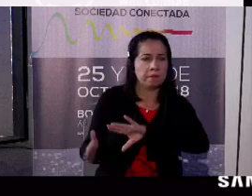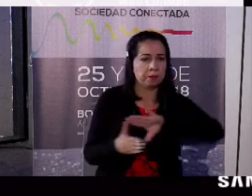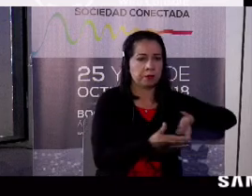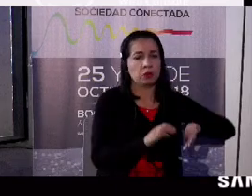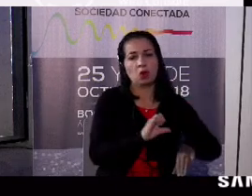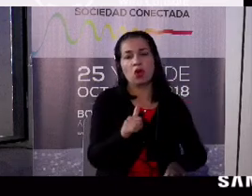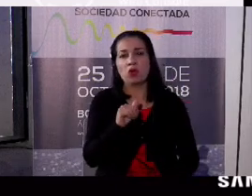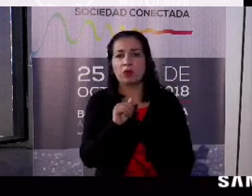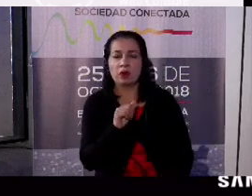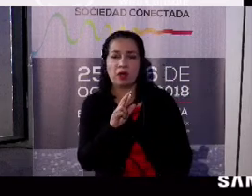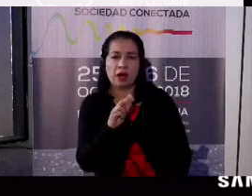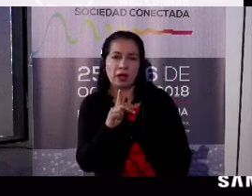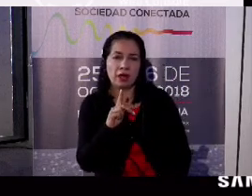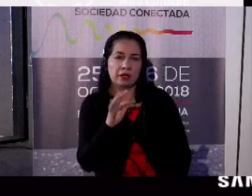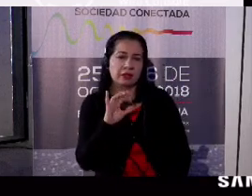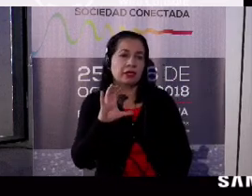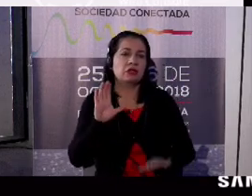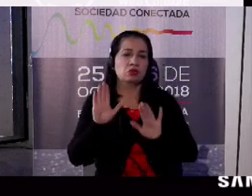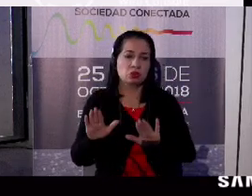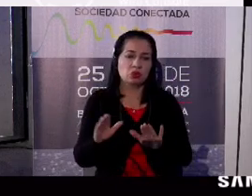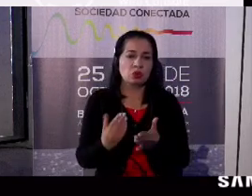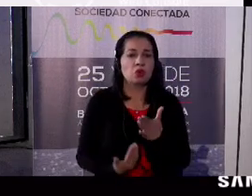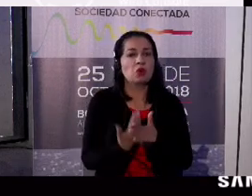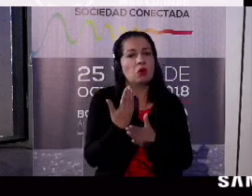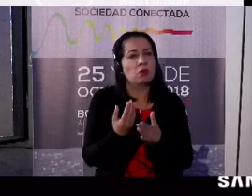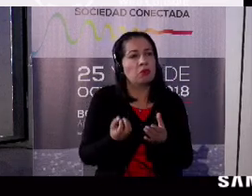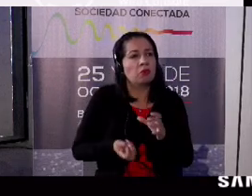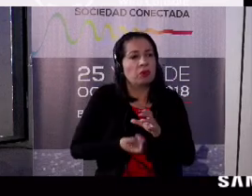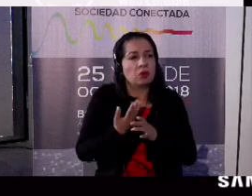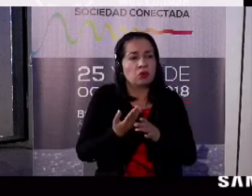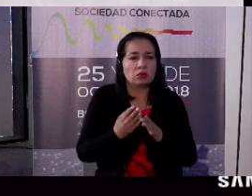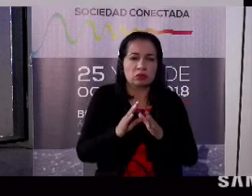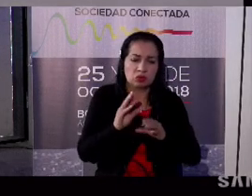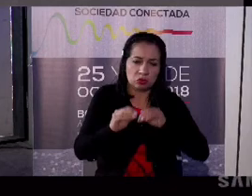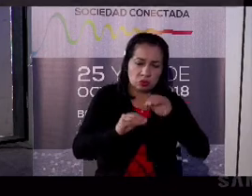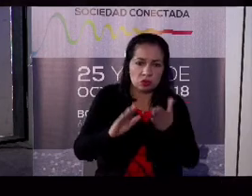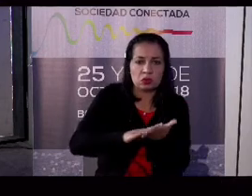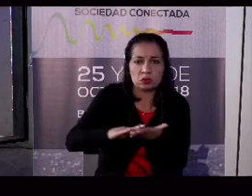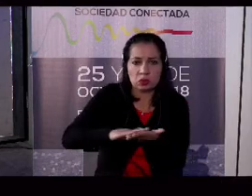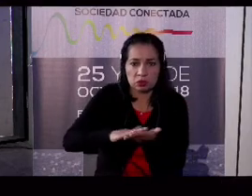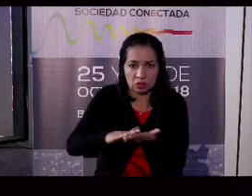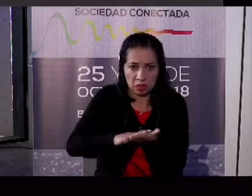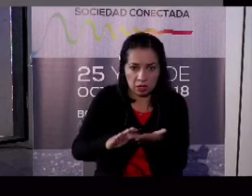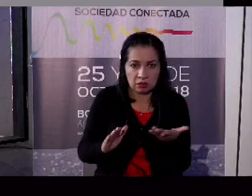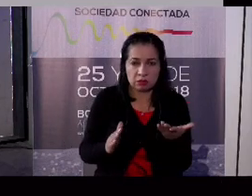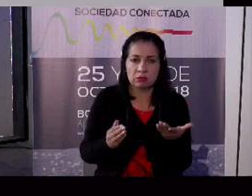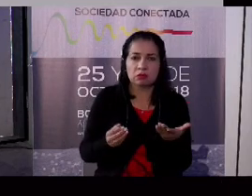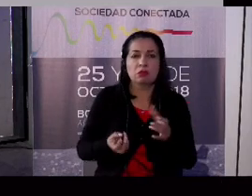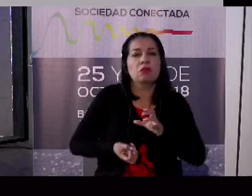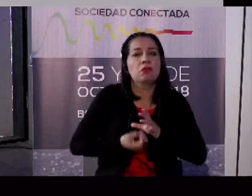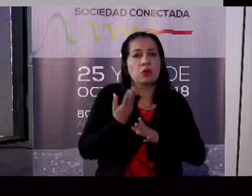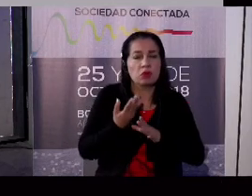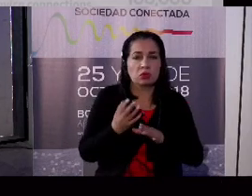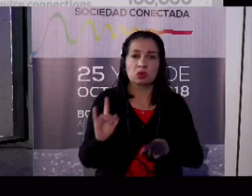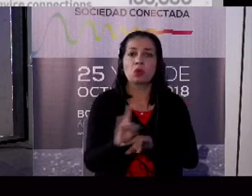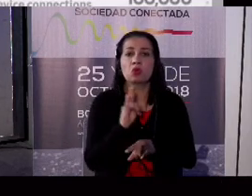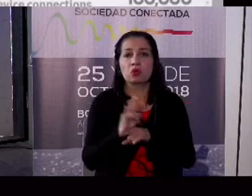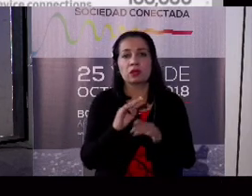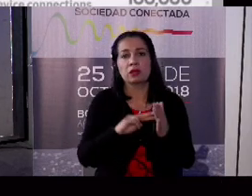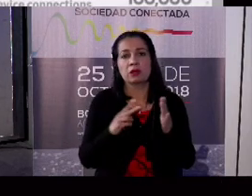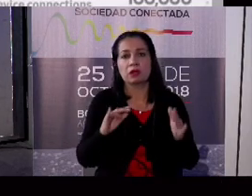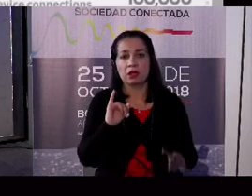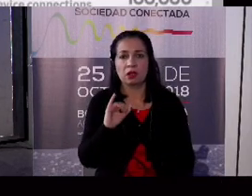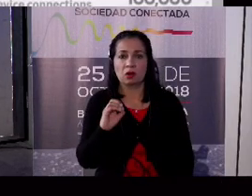permite el desarrollo de nuevas soluciones y productos usando tecnología iot internet de las cosas